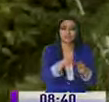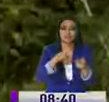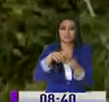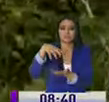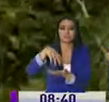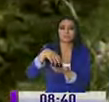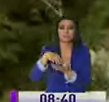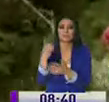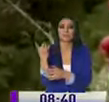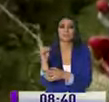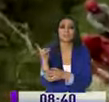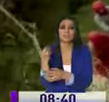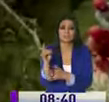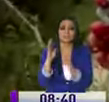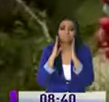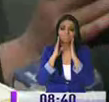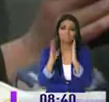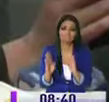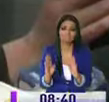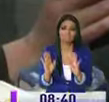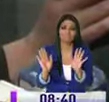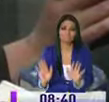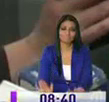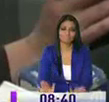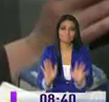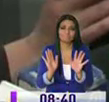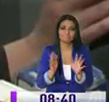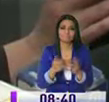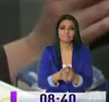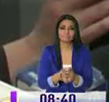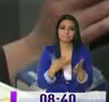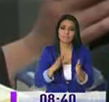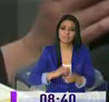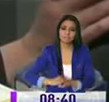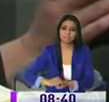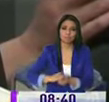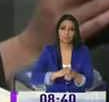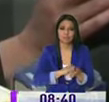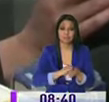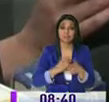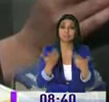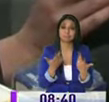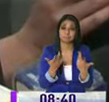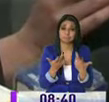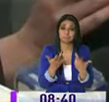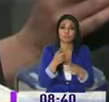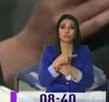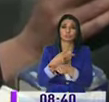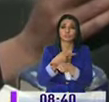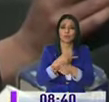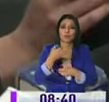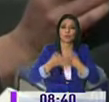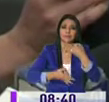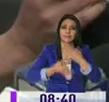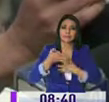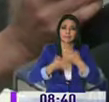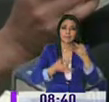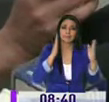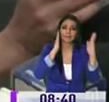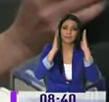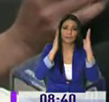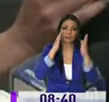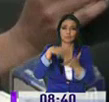y aliviar las dolencias nos hemos organizado con la función judicial de cada hoyo de los ríos y con los familiares